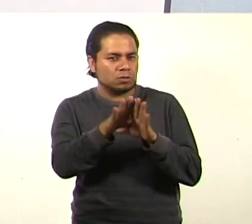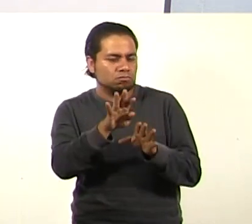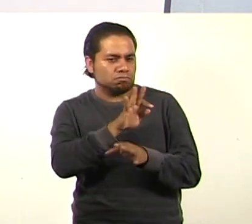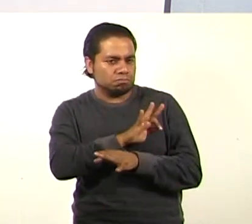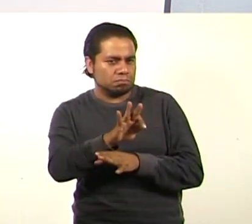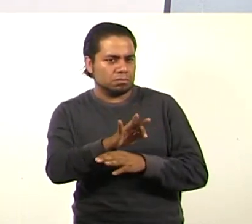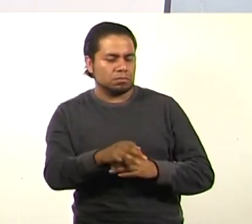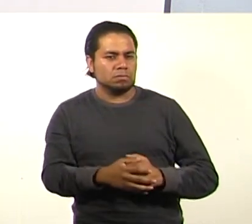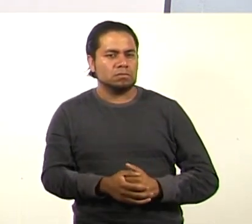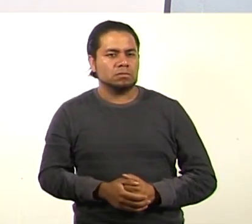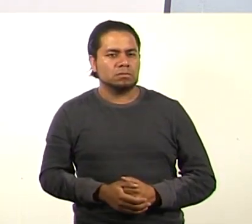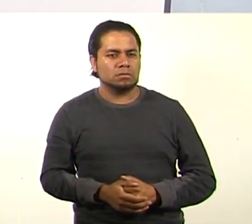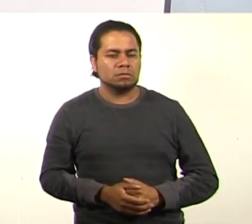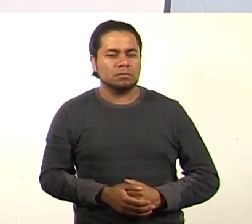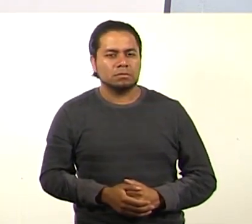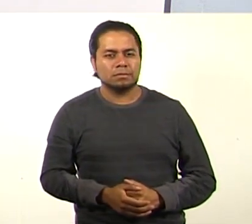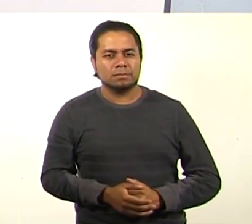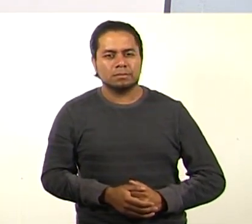Ustedes, si miramos